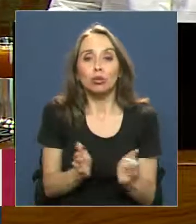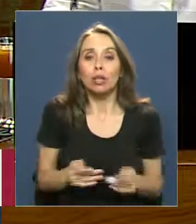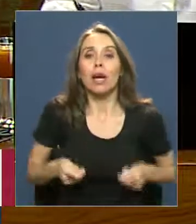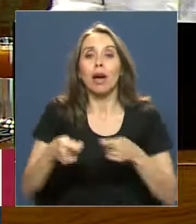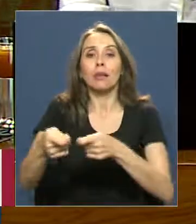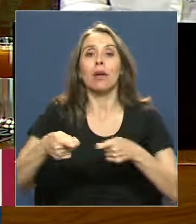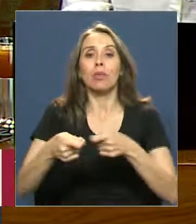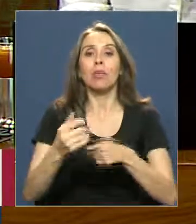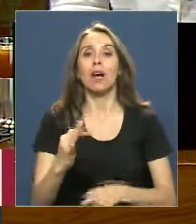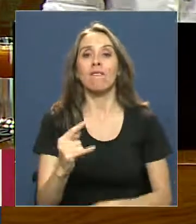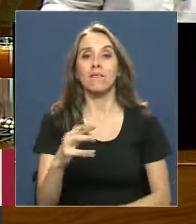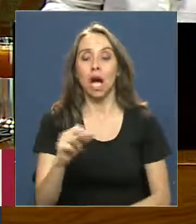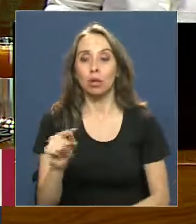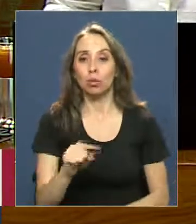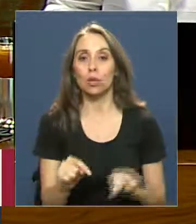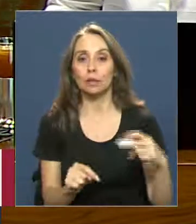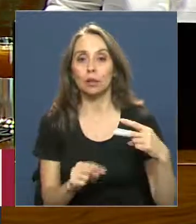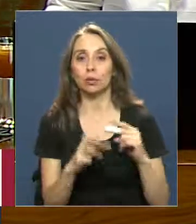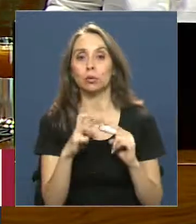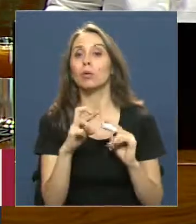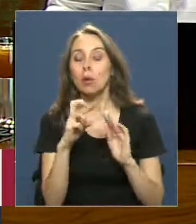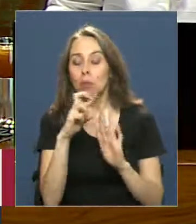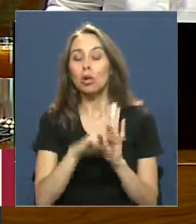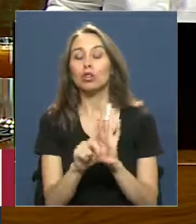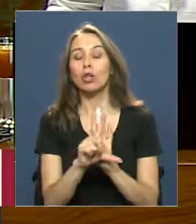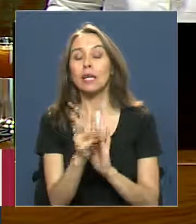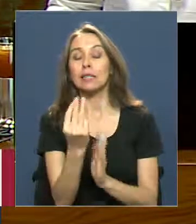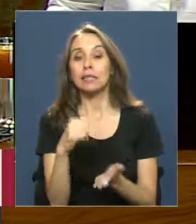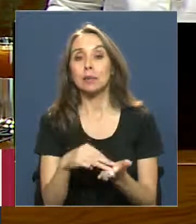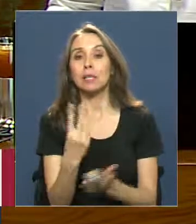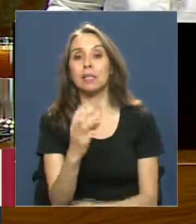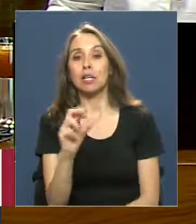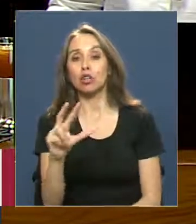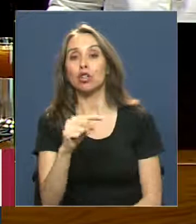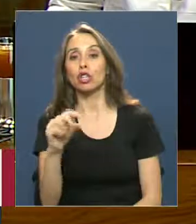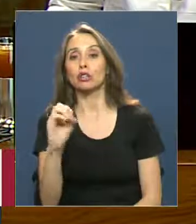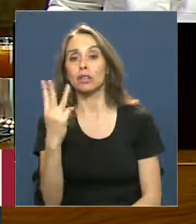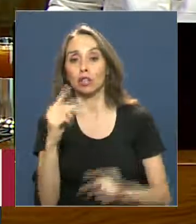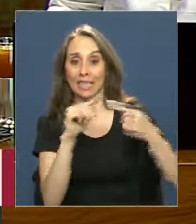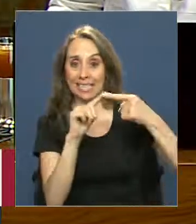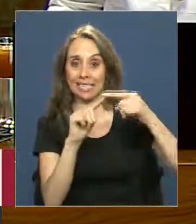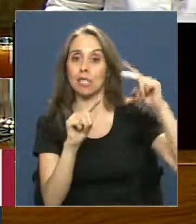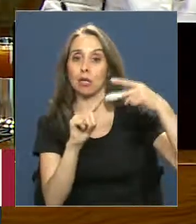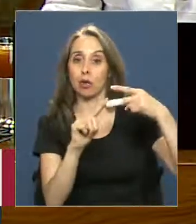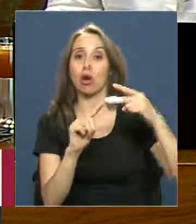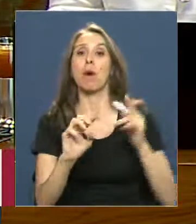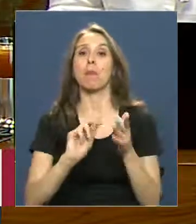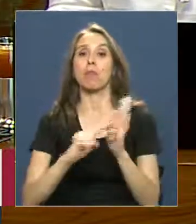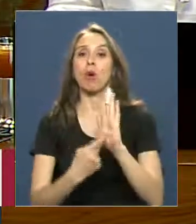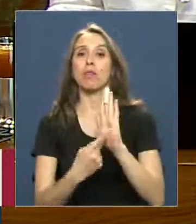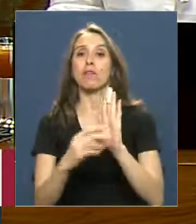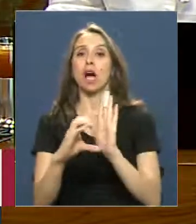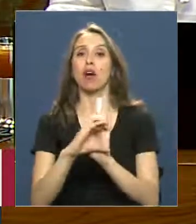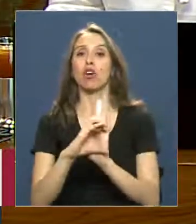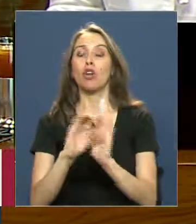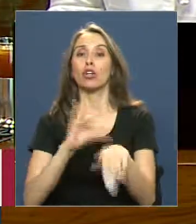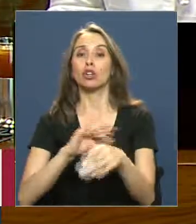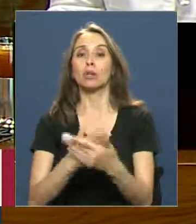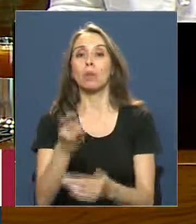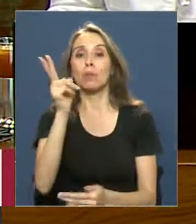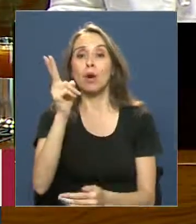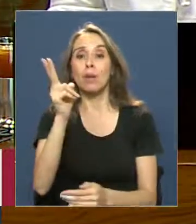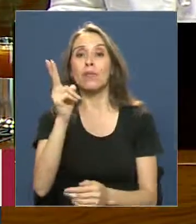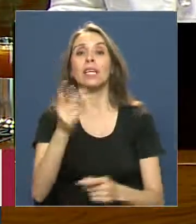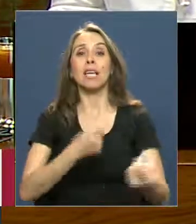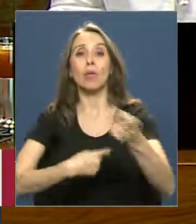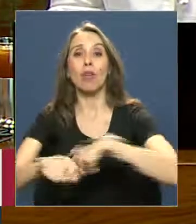de facturas. Boletín 13.208-03. El que modifica el Código Sanitario para prohibir el aumento de precios